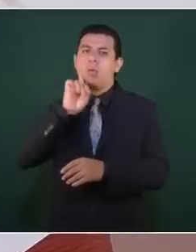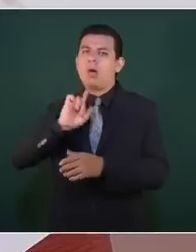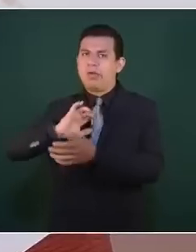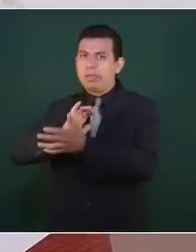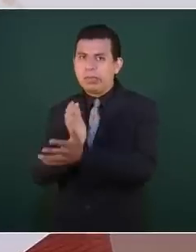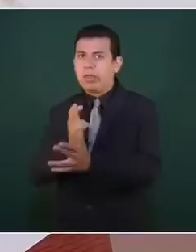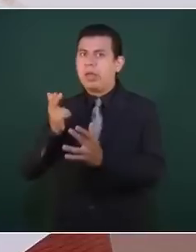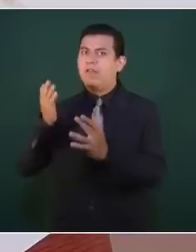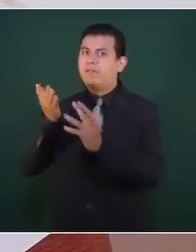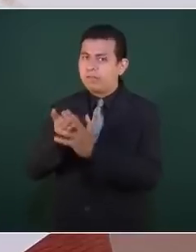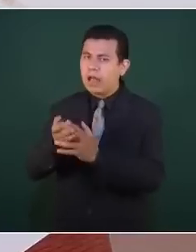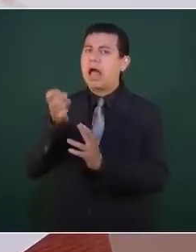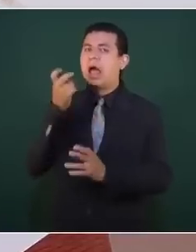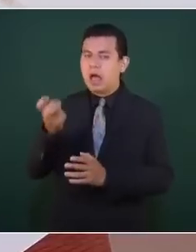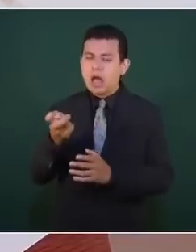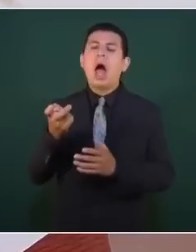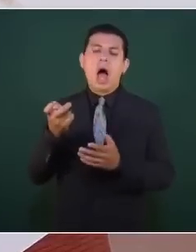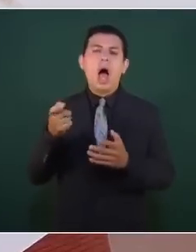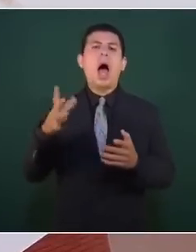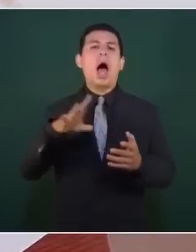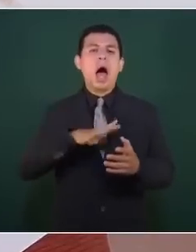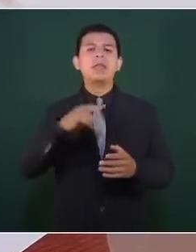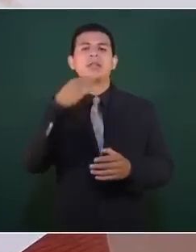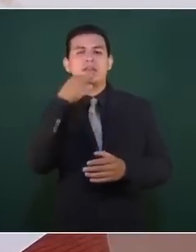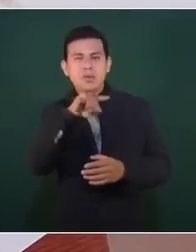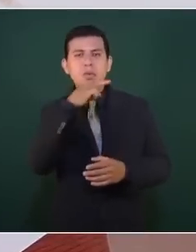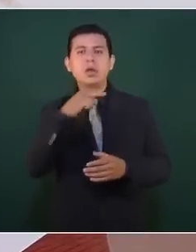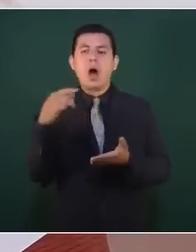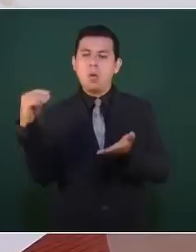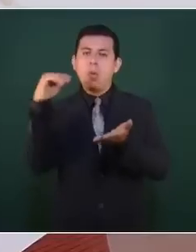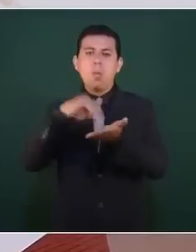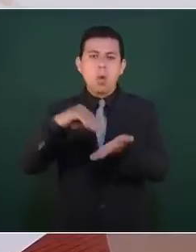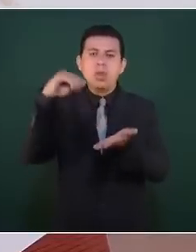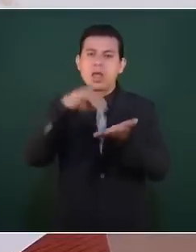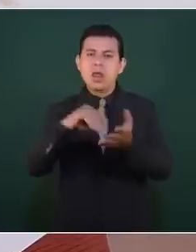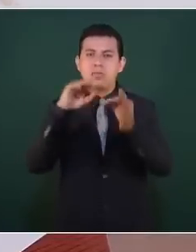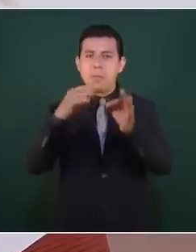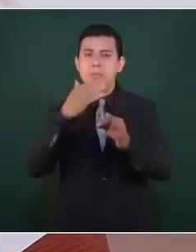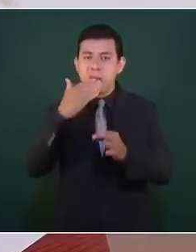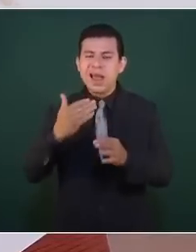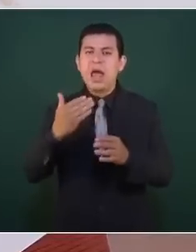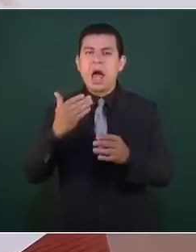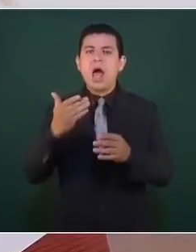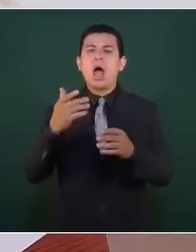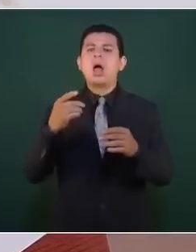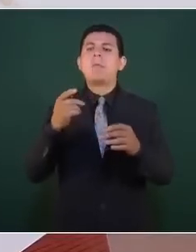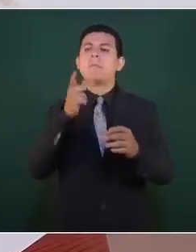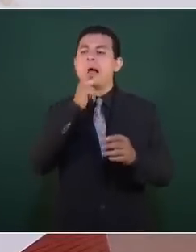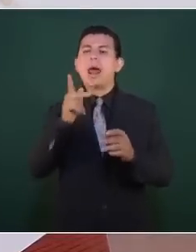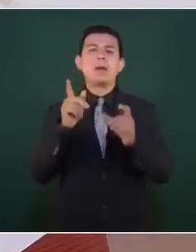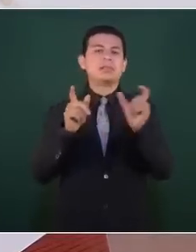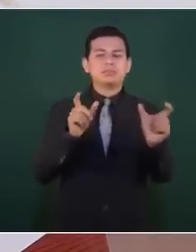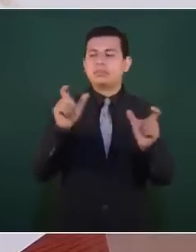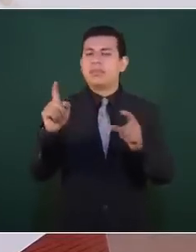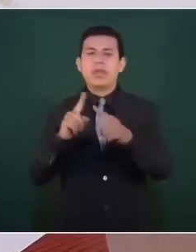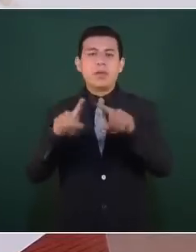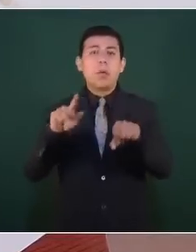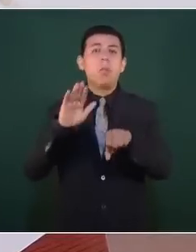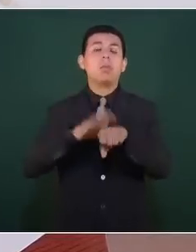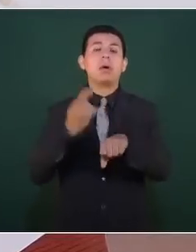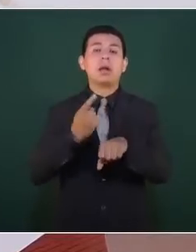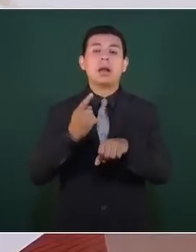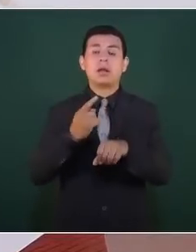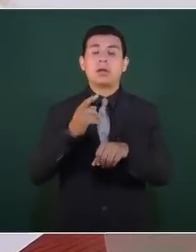más registros. Por eso a veces el crecimiento, porque antes no se